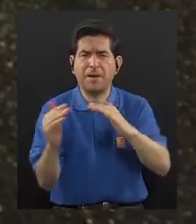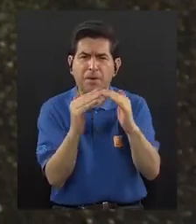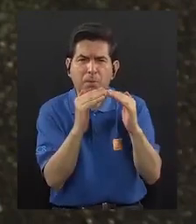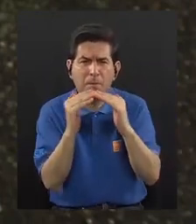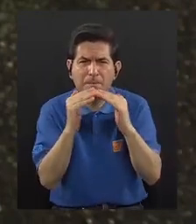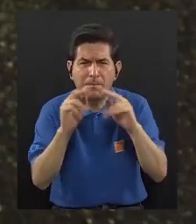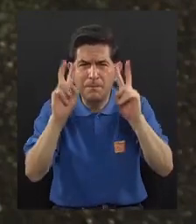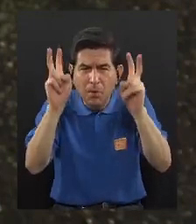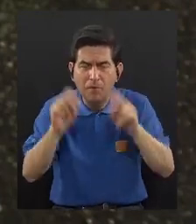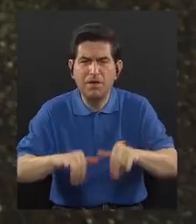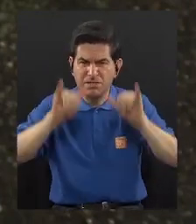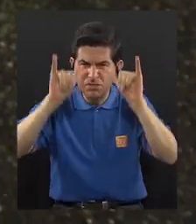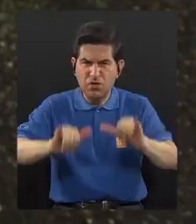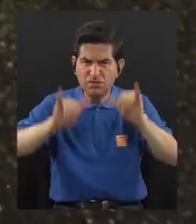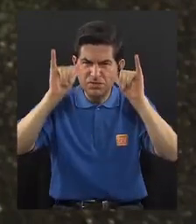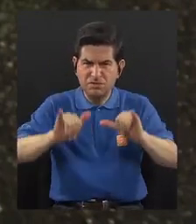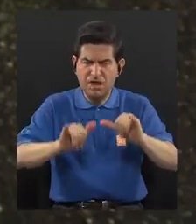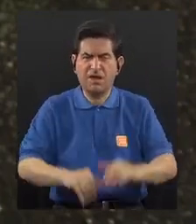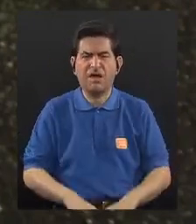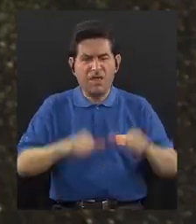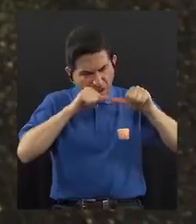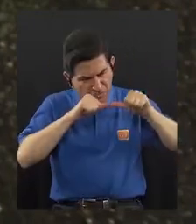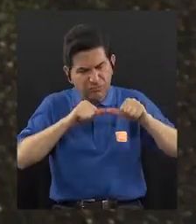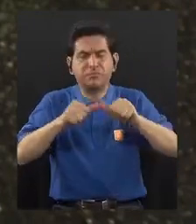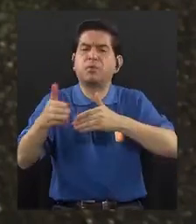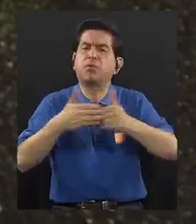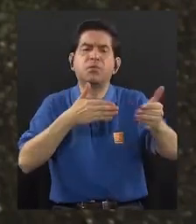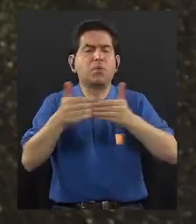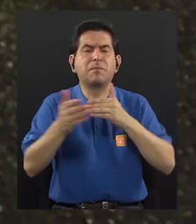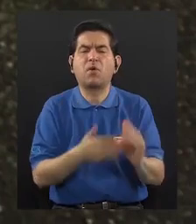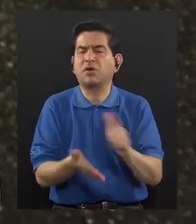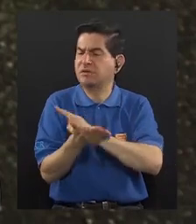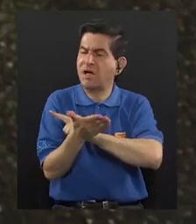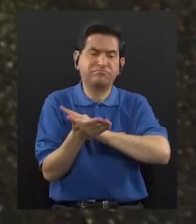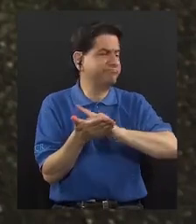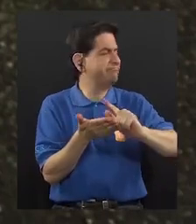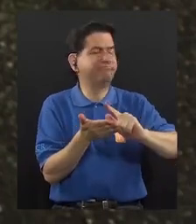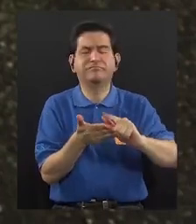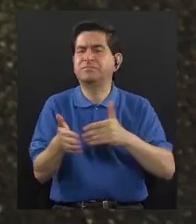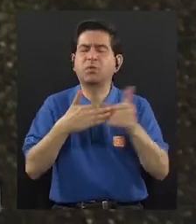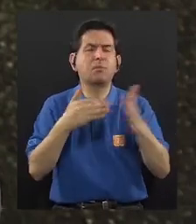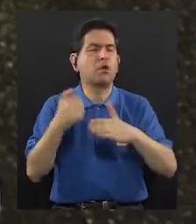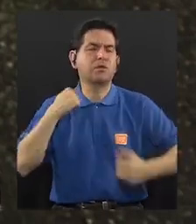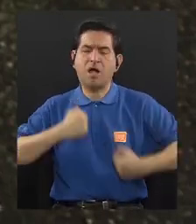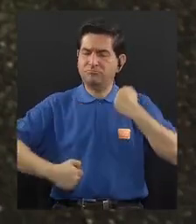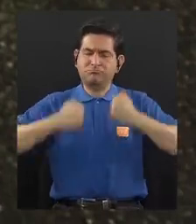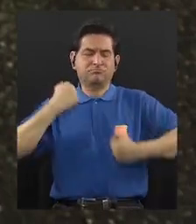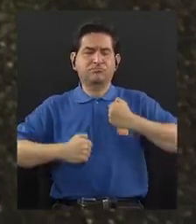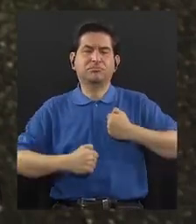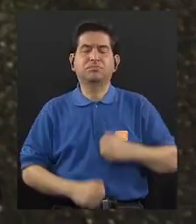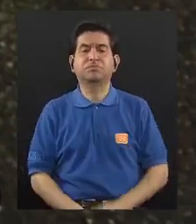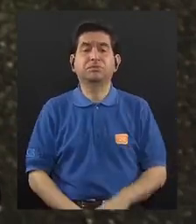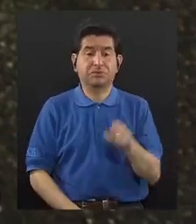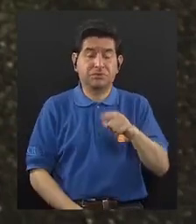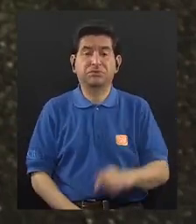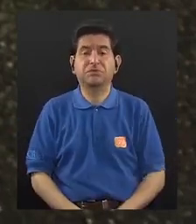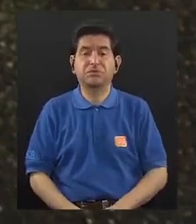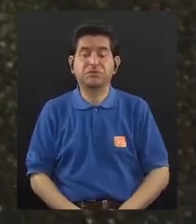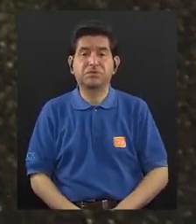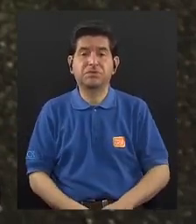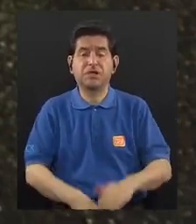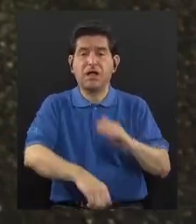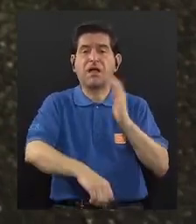unas poblaciones que se quedan siempre estables entonces no importa si nos lavamos si nos bañamos si nos ponemos alcohol